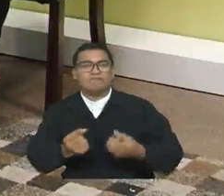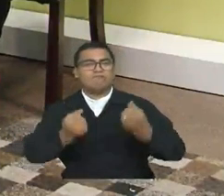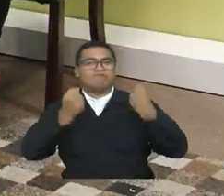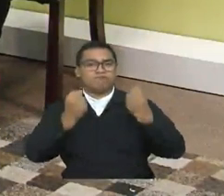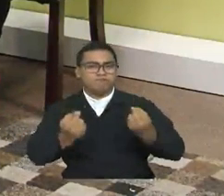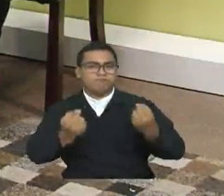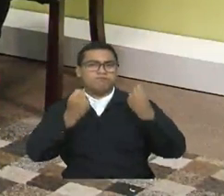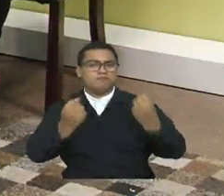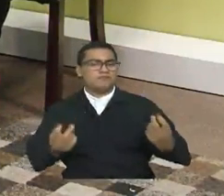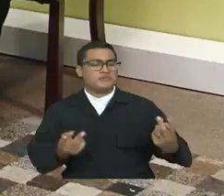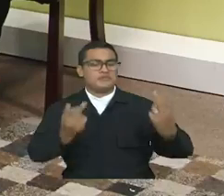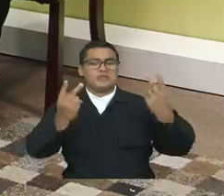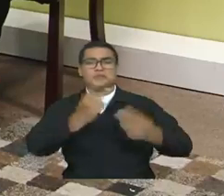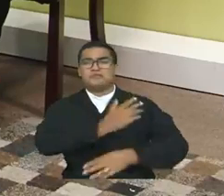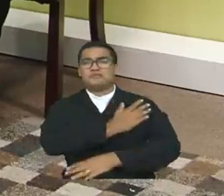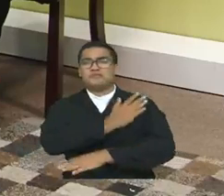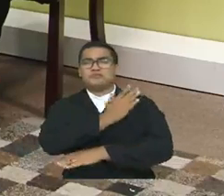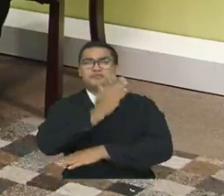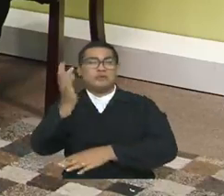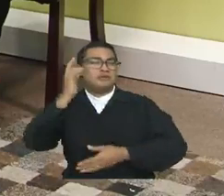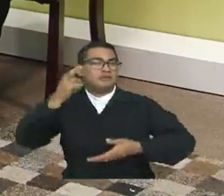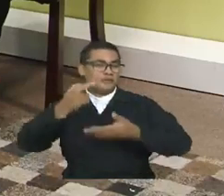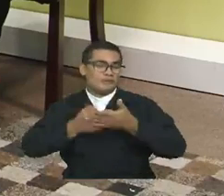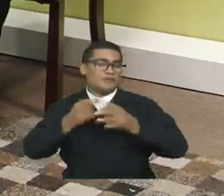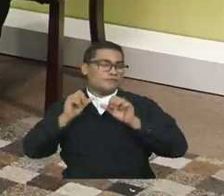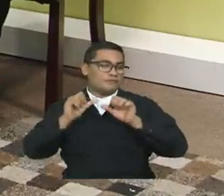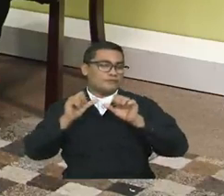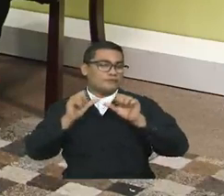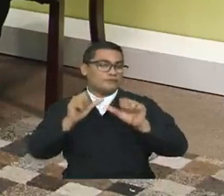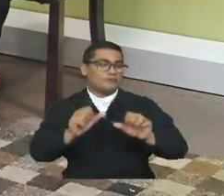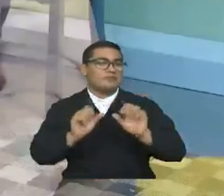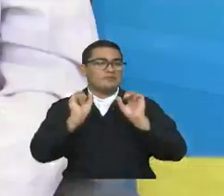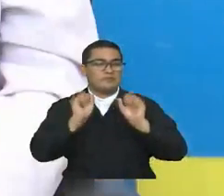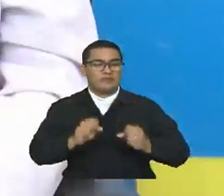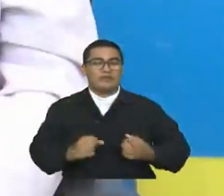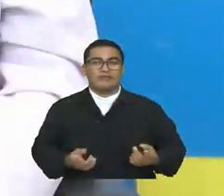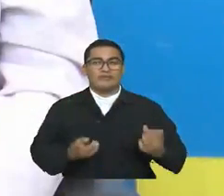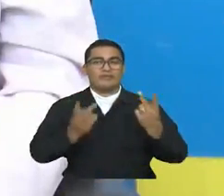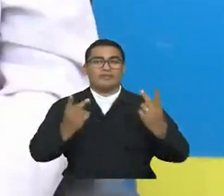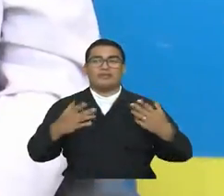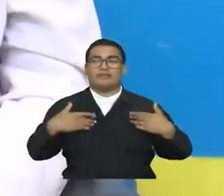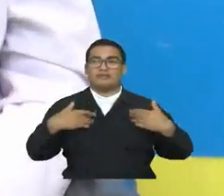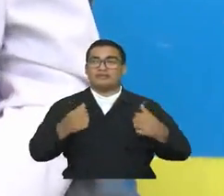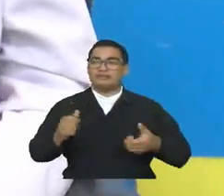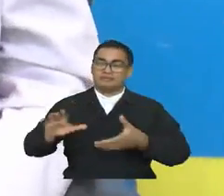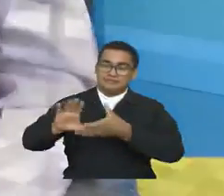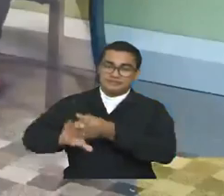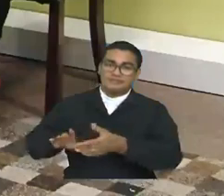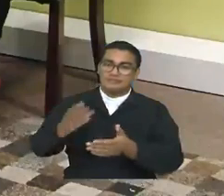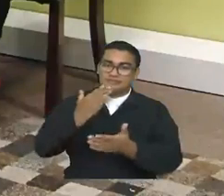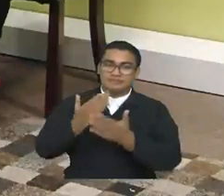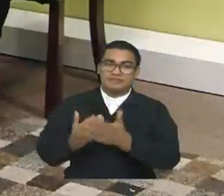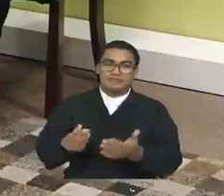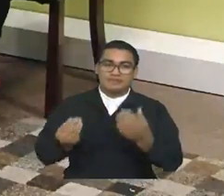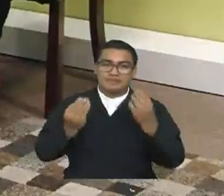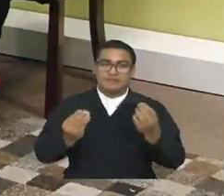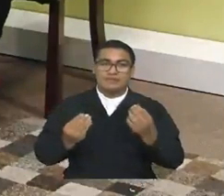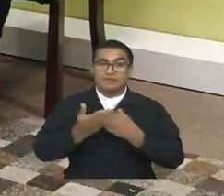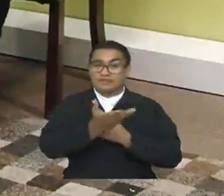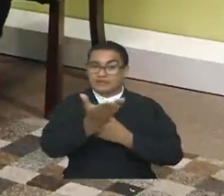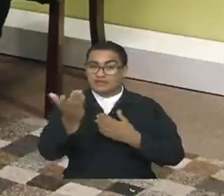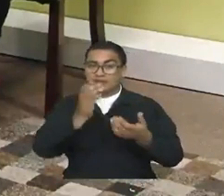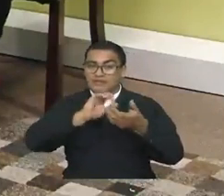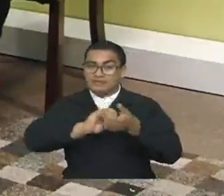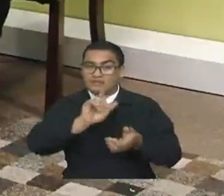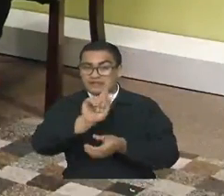vida no se olviden de hacerlo, pues, claro, como una manera fácil para mantenerse saludable. Le agradecemos. Un gusto. Le agradecemos también a